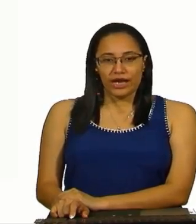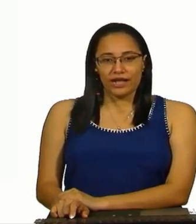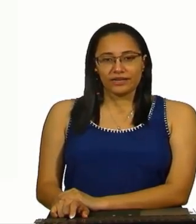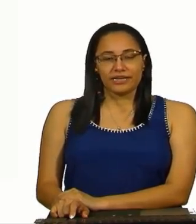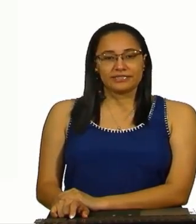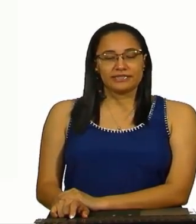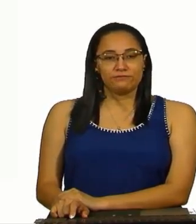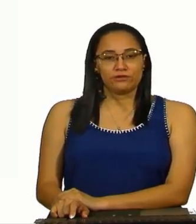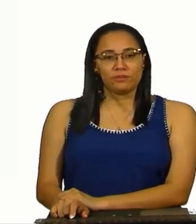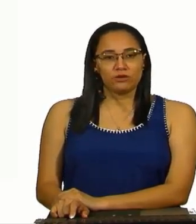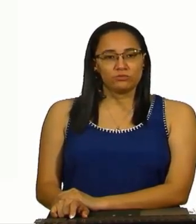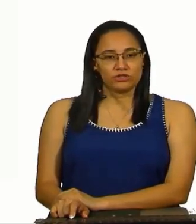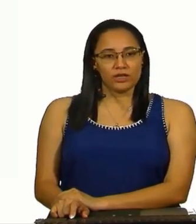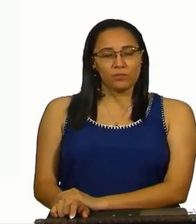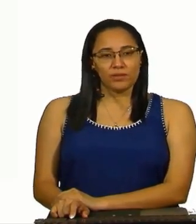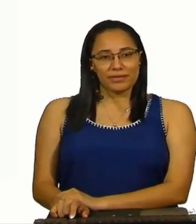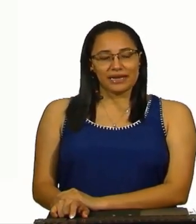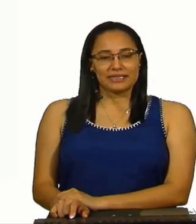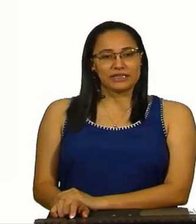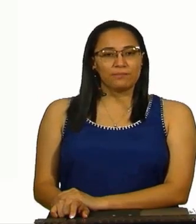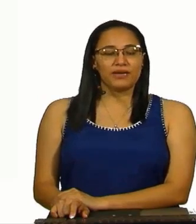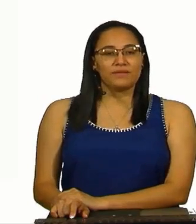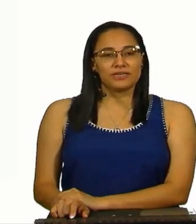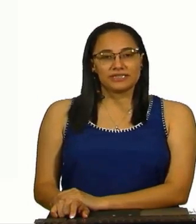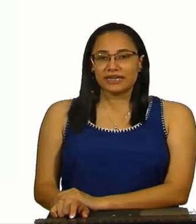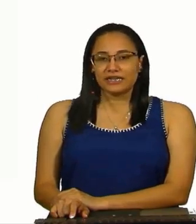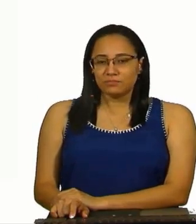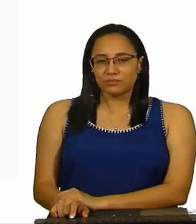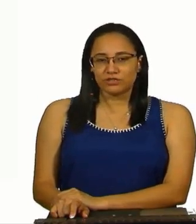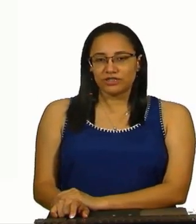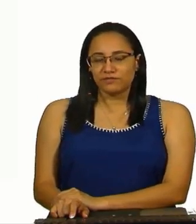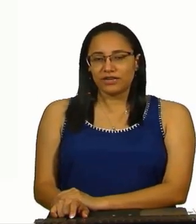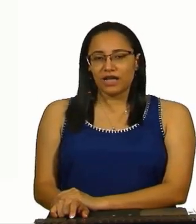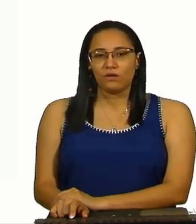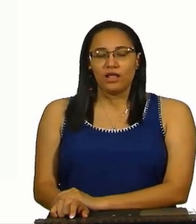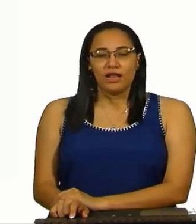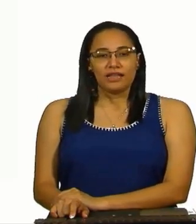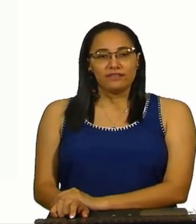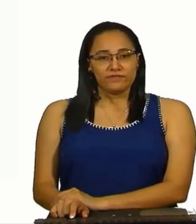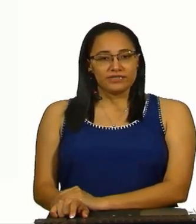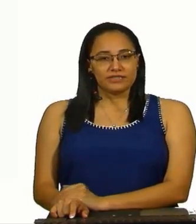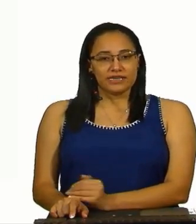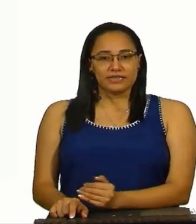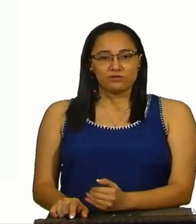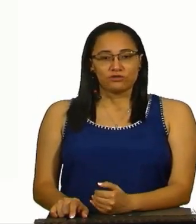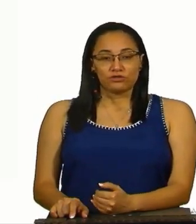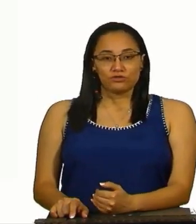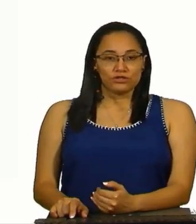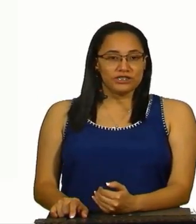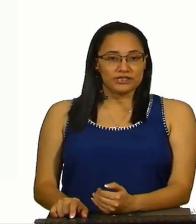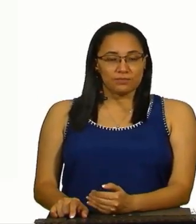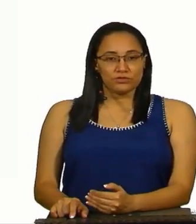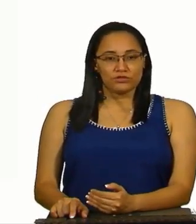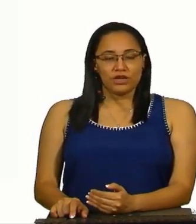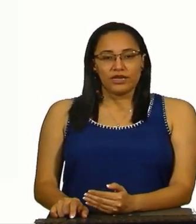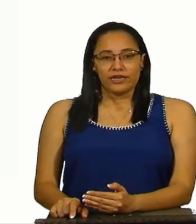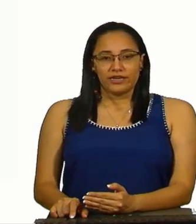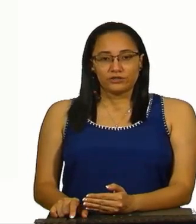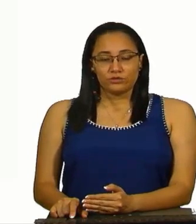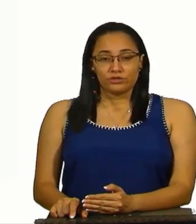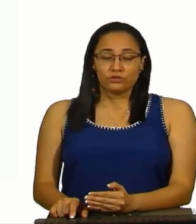o dejar, que es informal. Como ustedes pueden ver, las tres palabras tienen el mismo significado. La diferencia es que nosotros